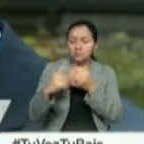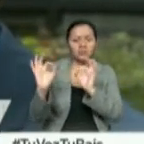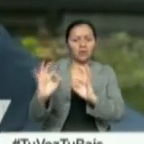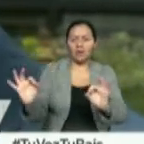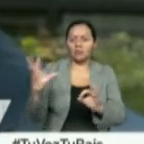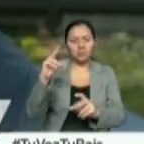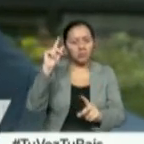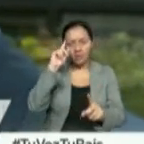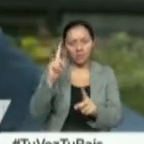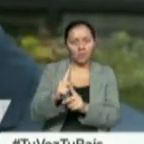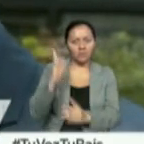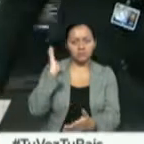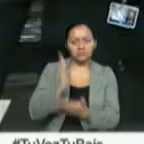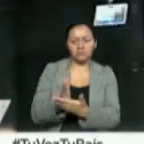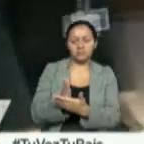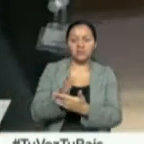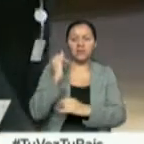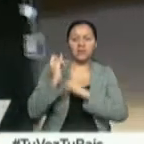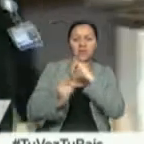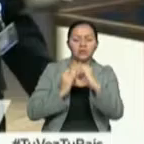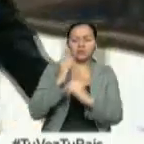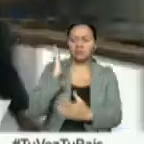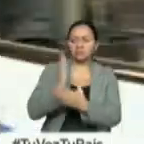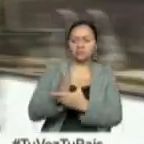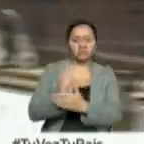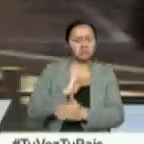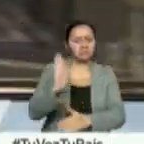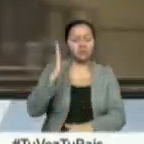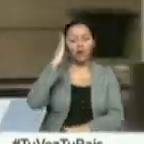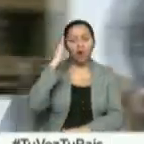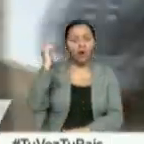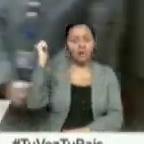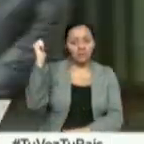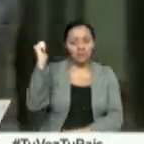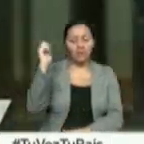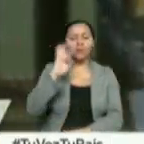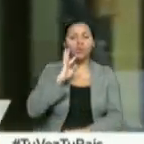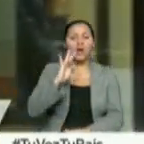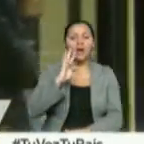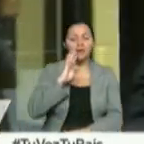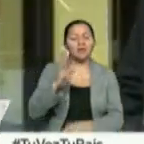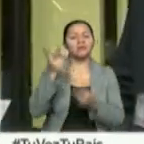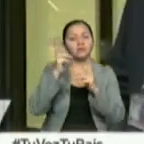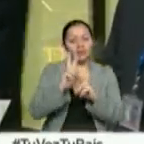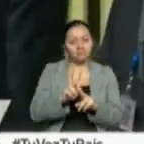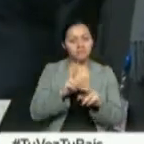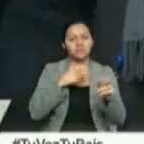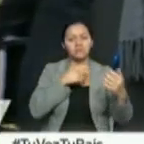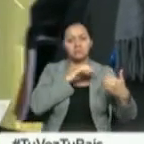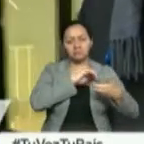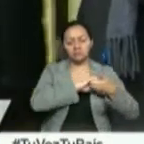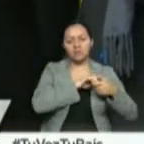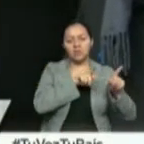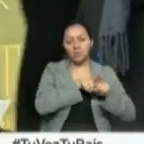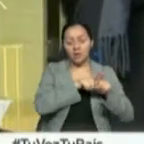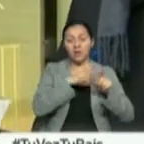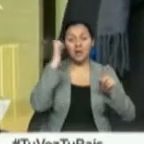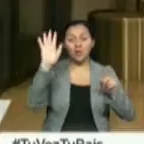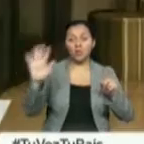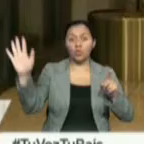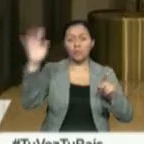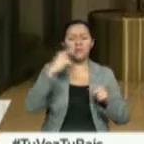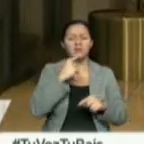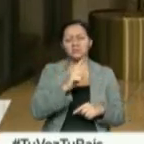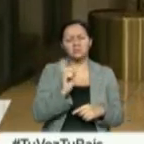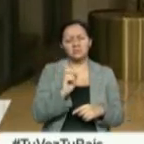ministro de asuntos exteriores dijo que países como holanda y bulgaria comparten su visión pero la mayoría de los países europeos se